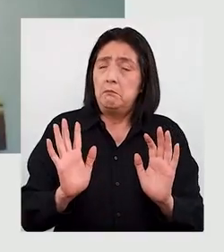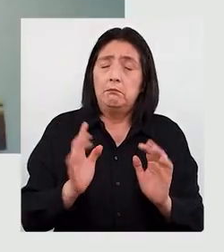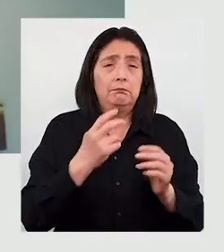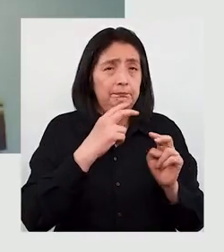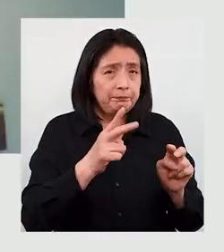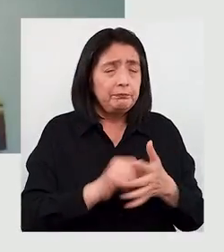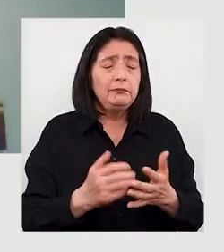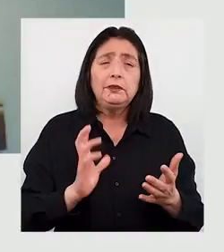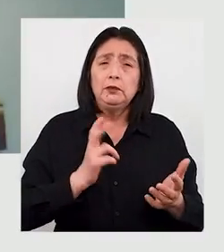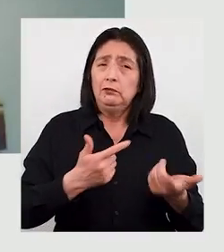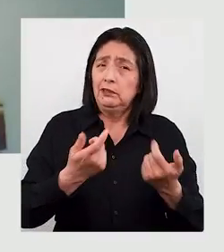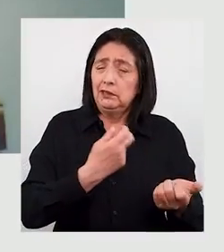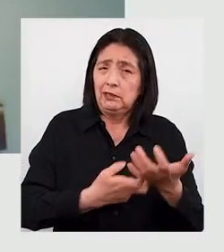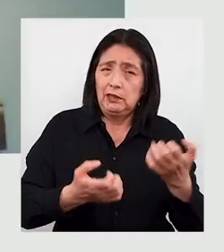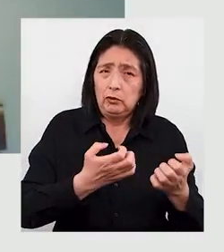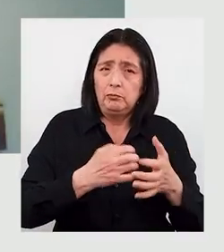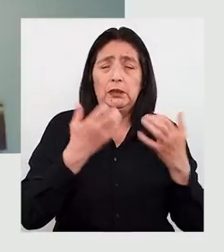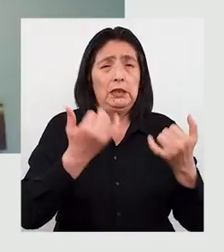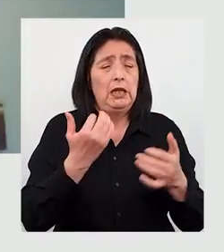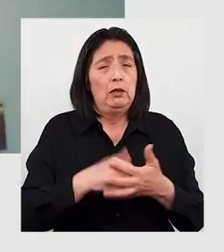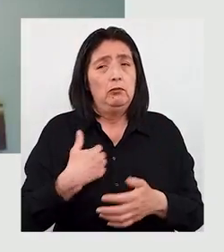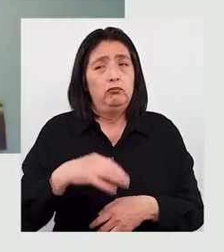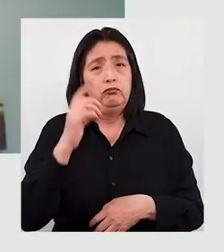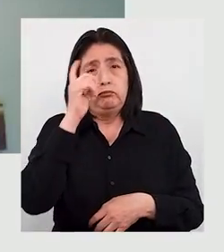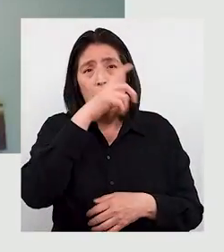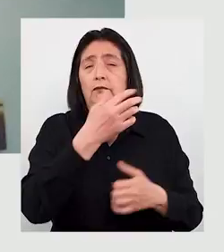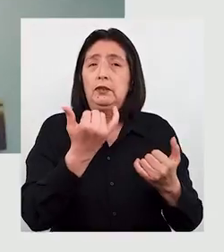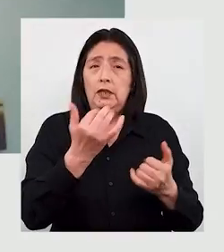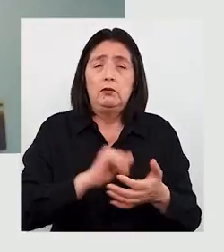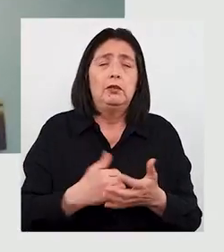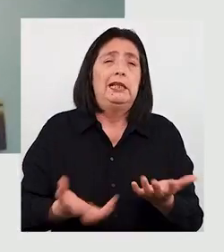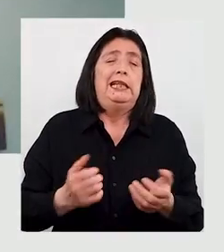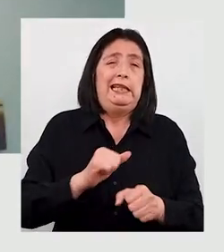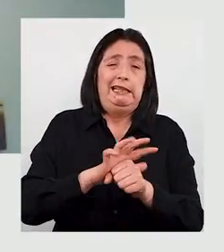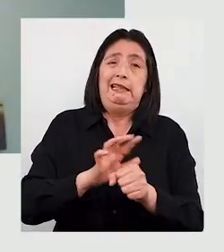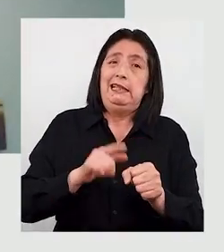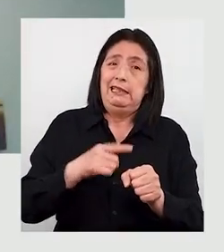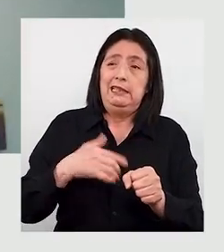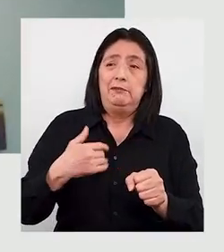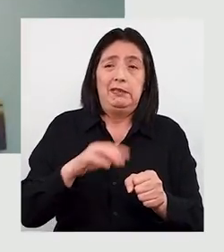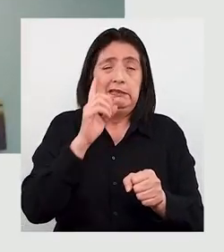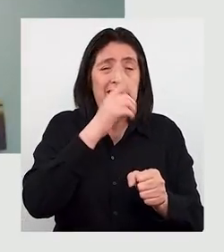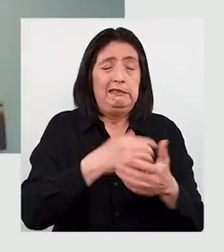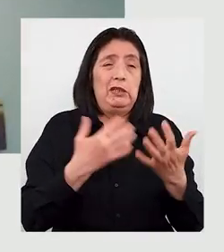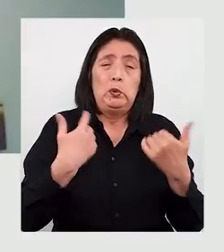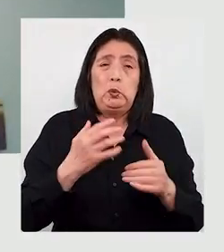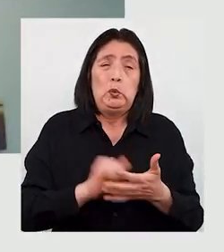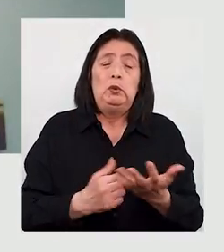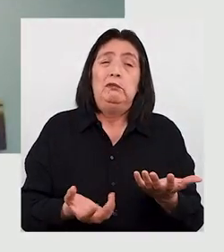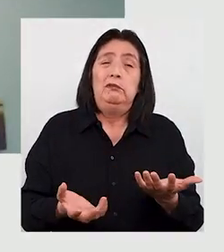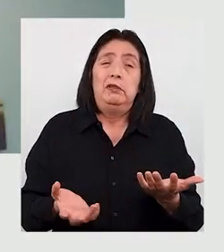Vemos que nuestras economías pasan por un momento muy complejo. La crisis de la pandemia se